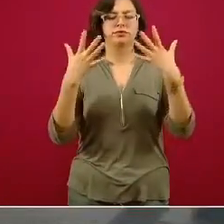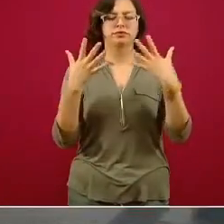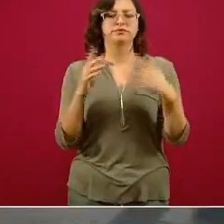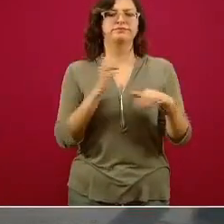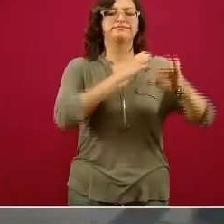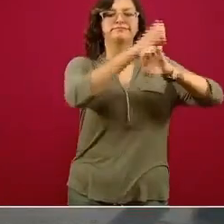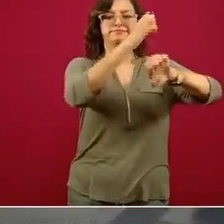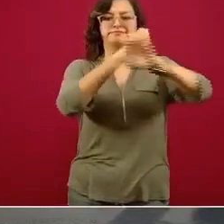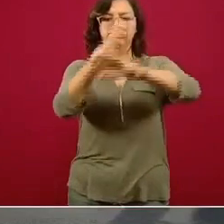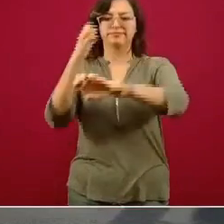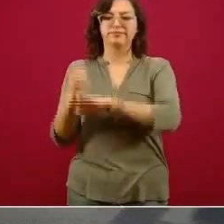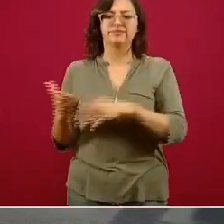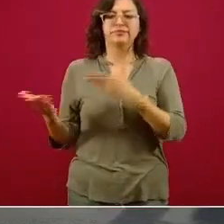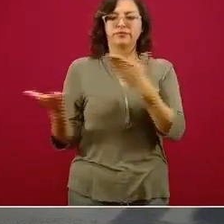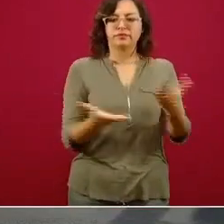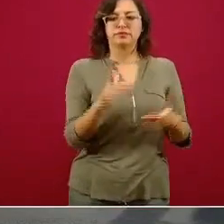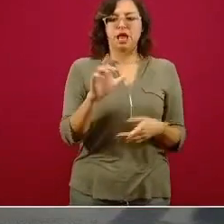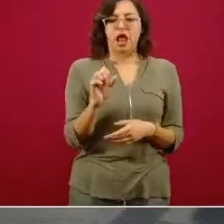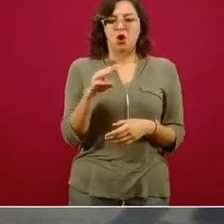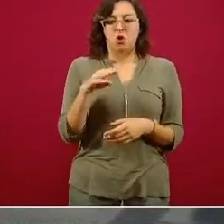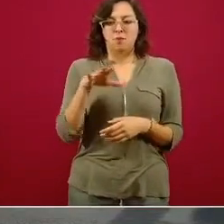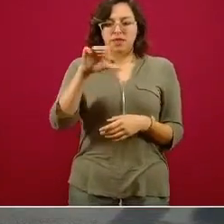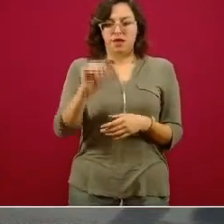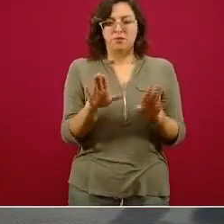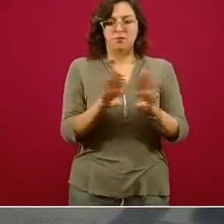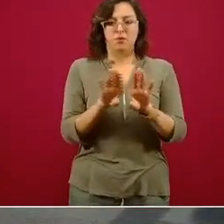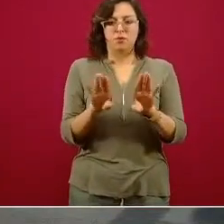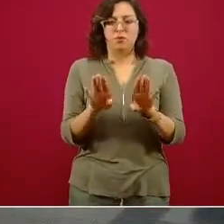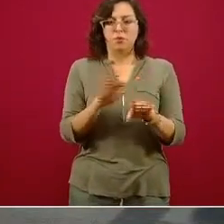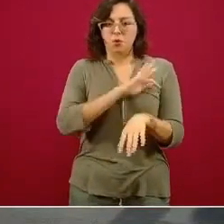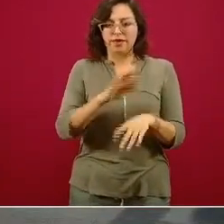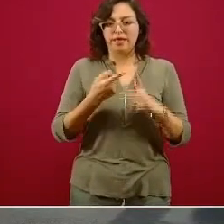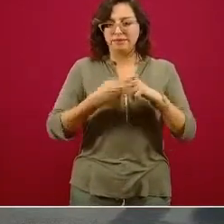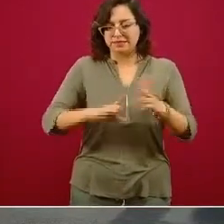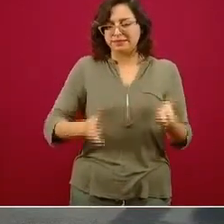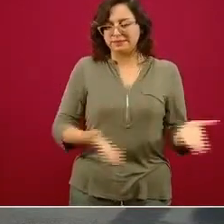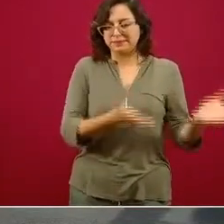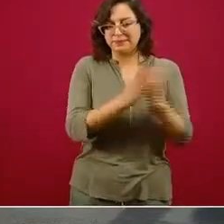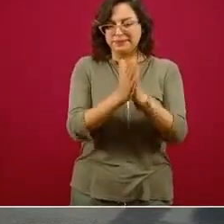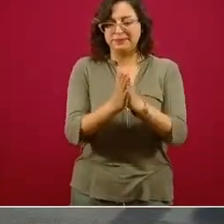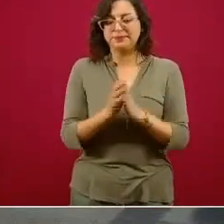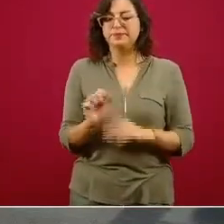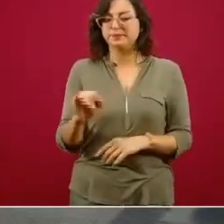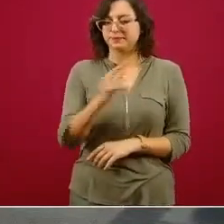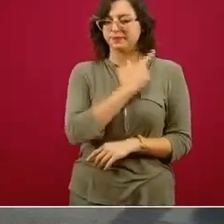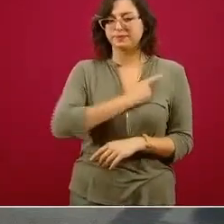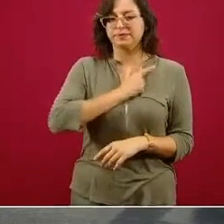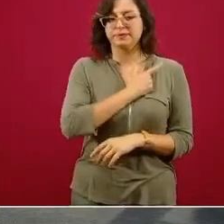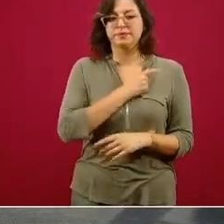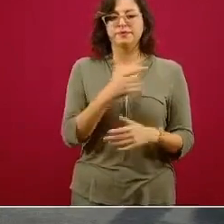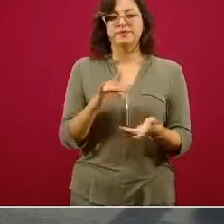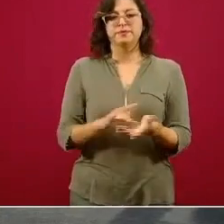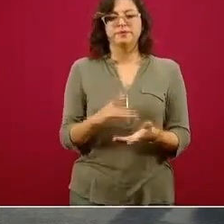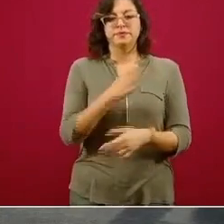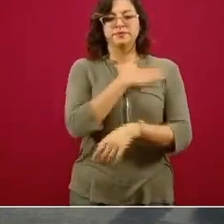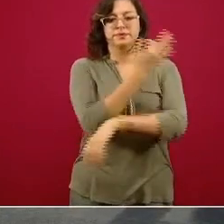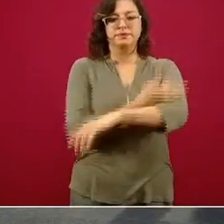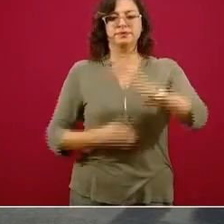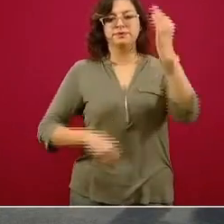doctor Alomía si presenta, por favor. Mucho gusto, señor. Gracias. Muy buenas tardes con todas y con todos.